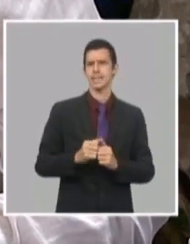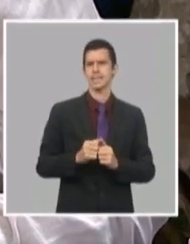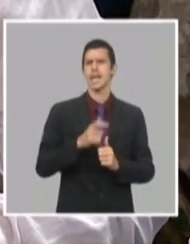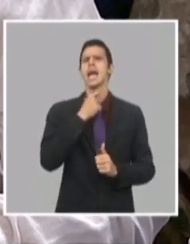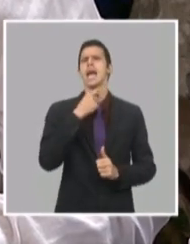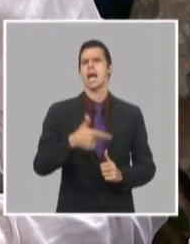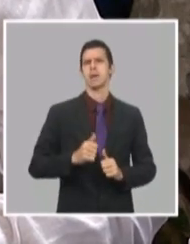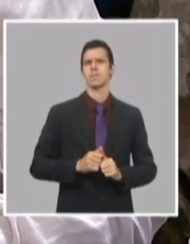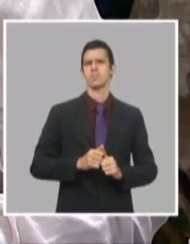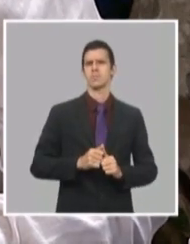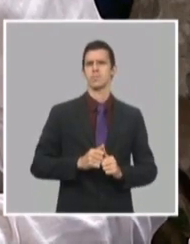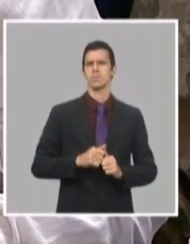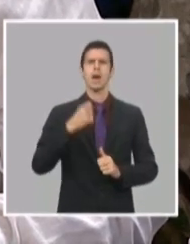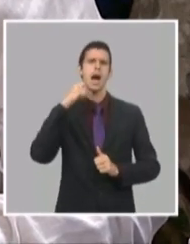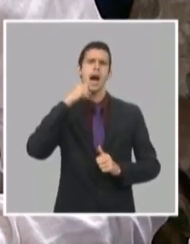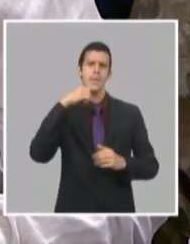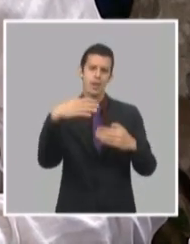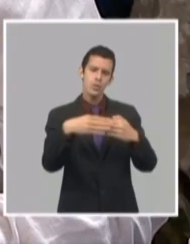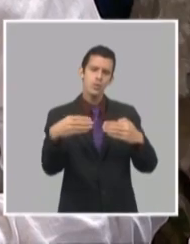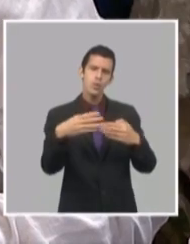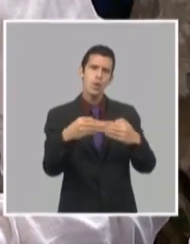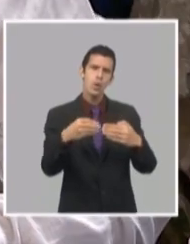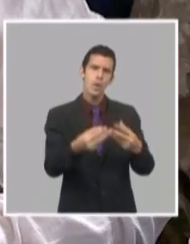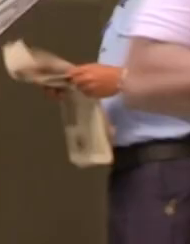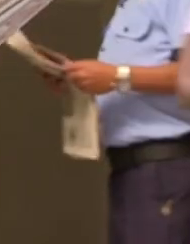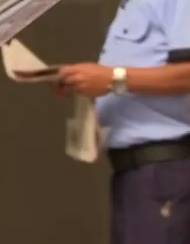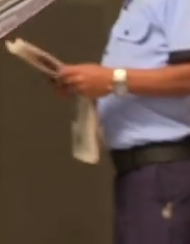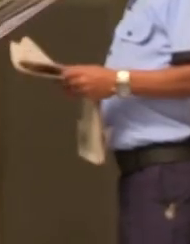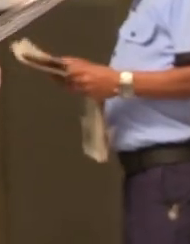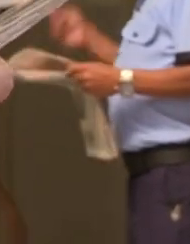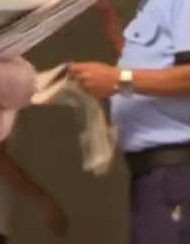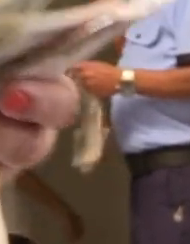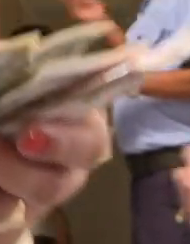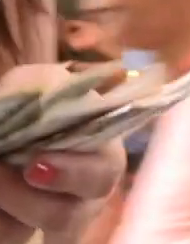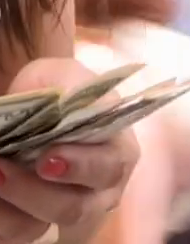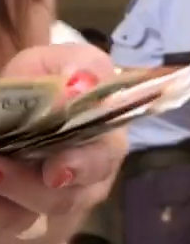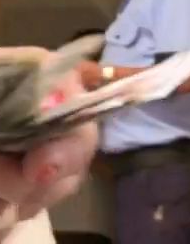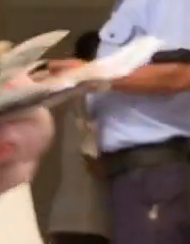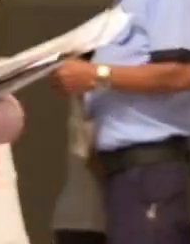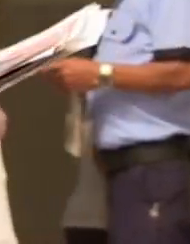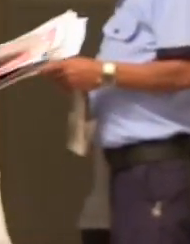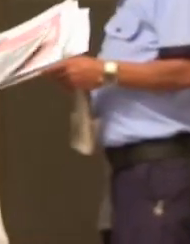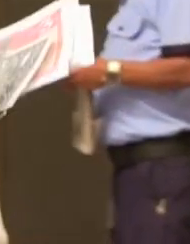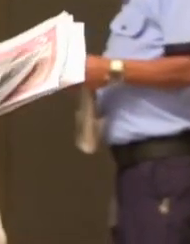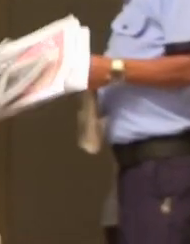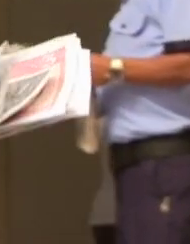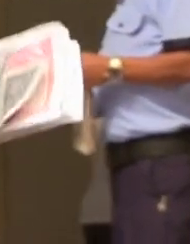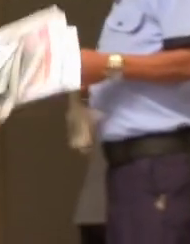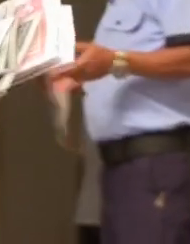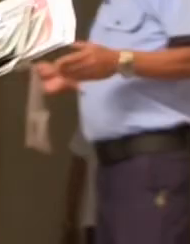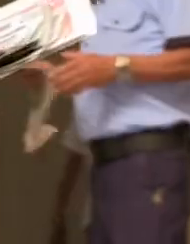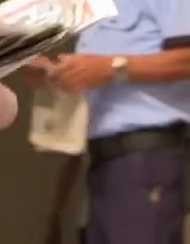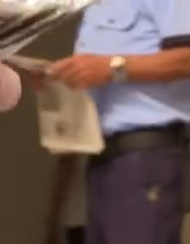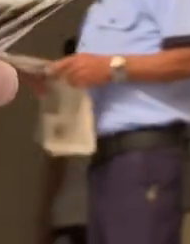10% a los dólares en efectivo que ingresan al sistema bancario desde 2004 la tasa de cambio del dólar recibía una